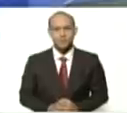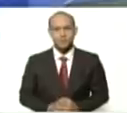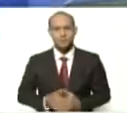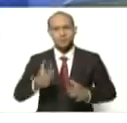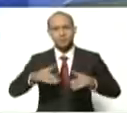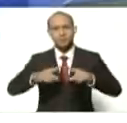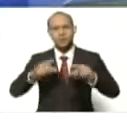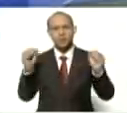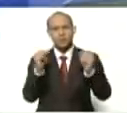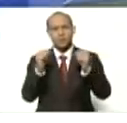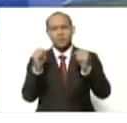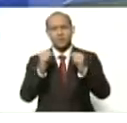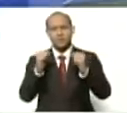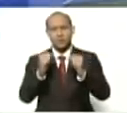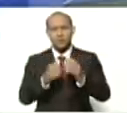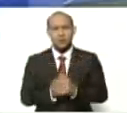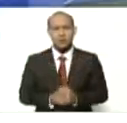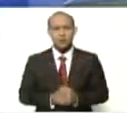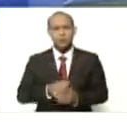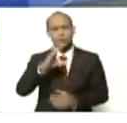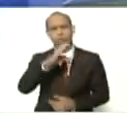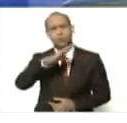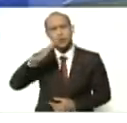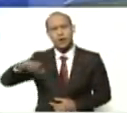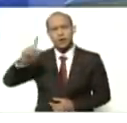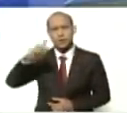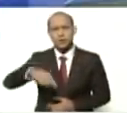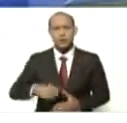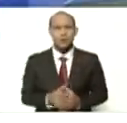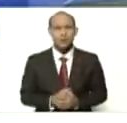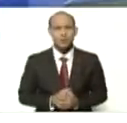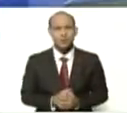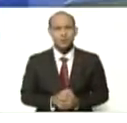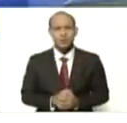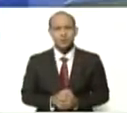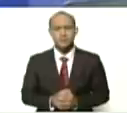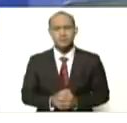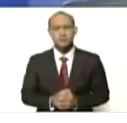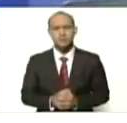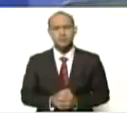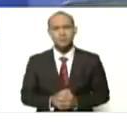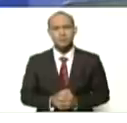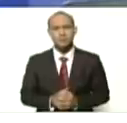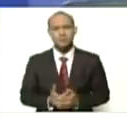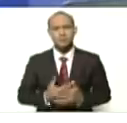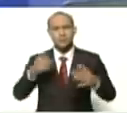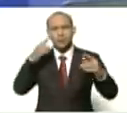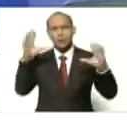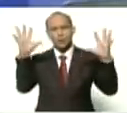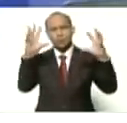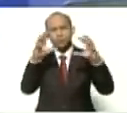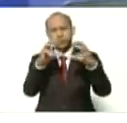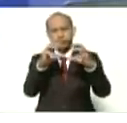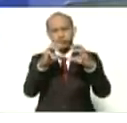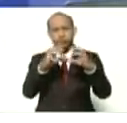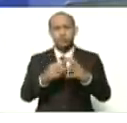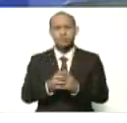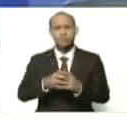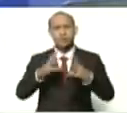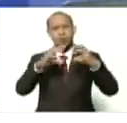altas en el atlántico y en el caribe lo cual ha llenado de nubosidad y lluvia